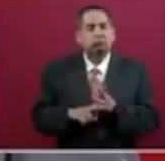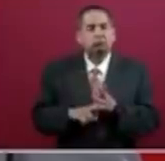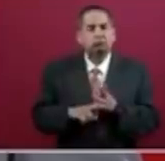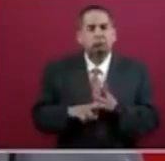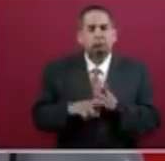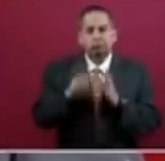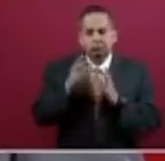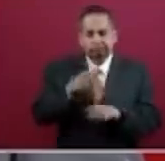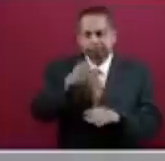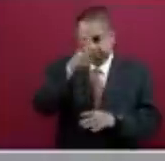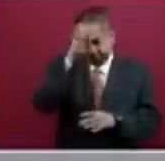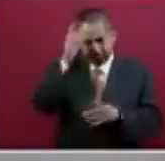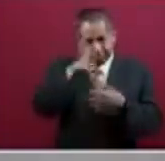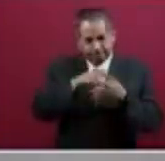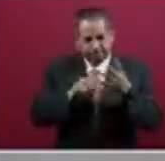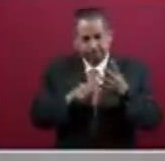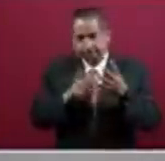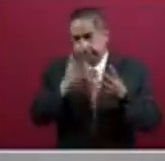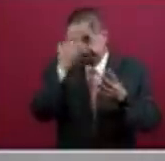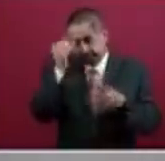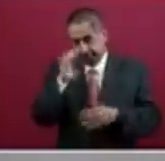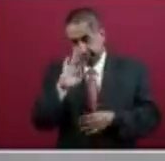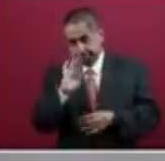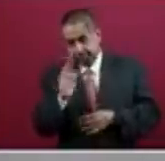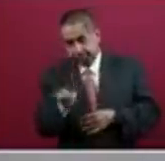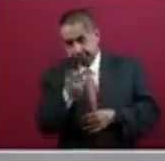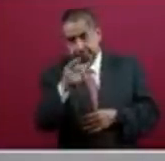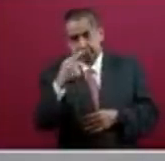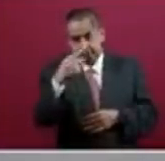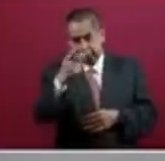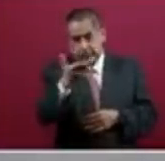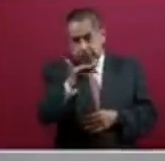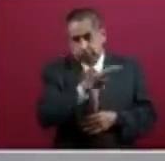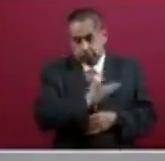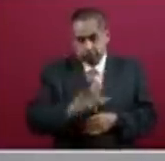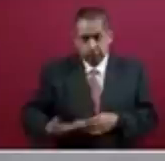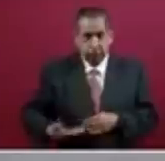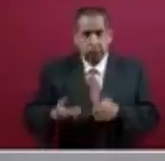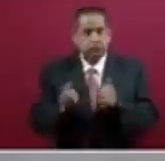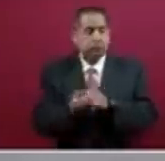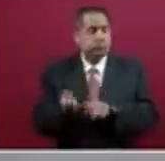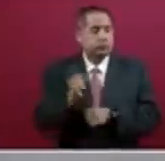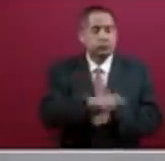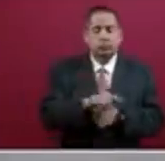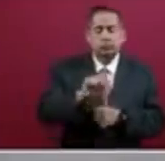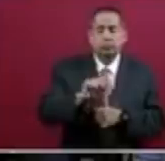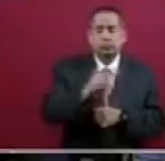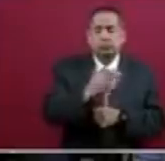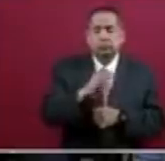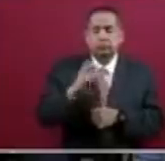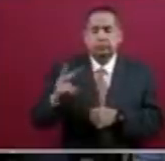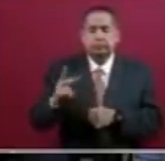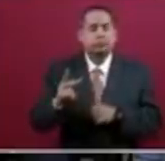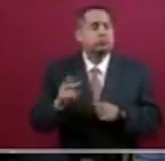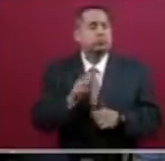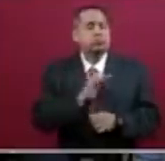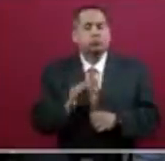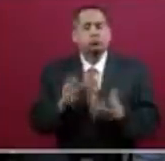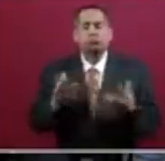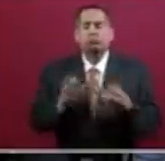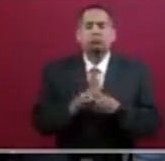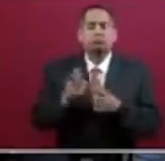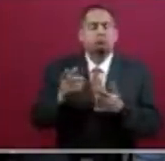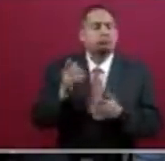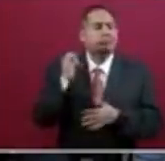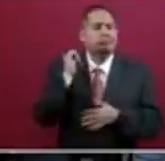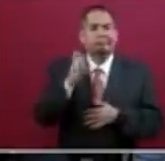Banco Azteca. No sé si su gobierno o a través de la Secretaría de Hacienda podría crear una